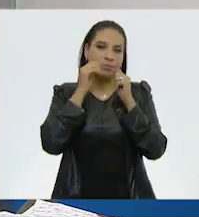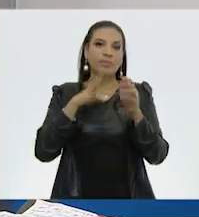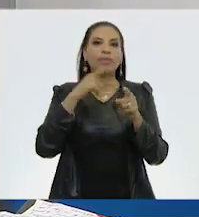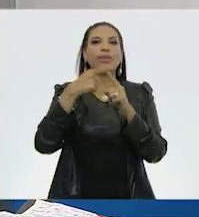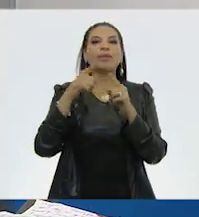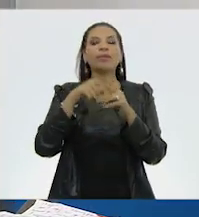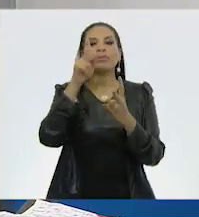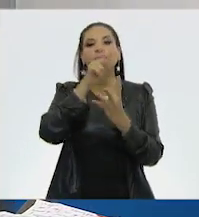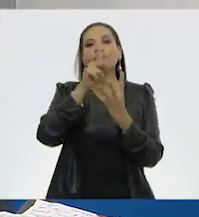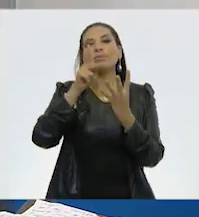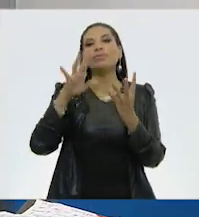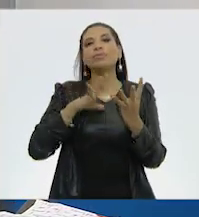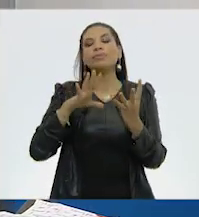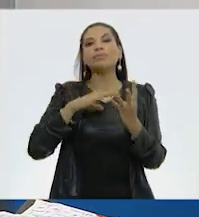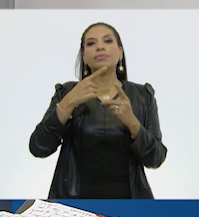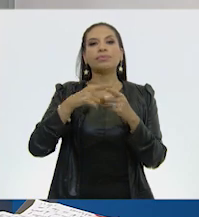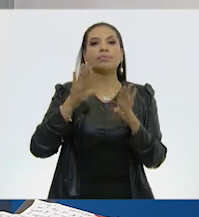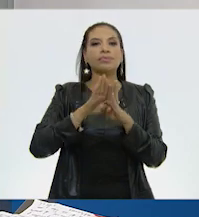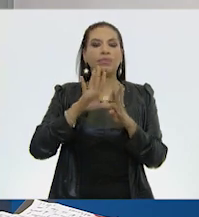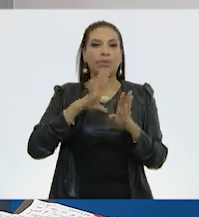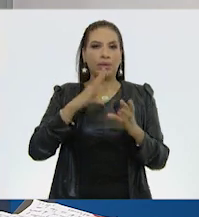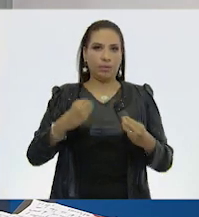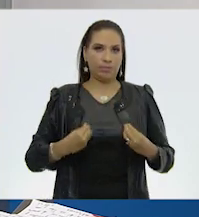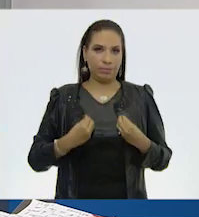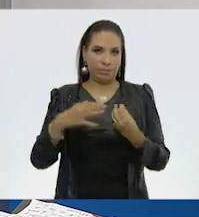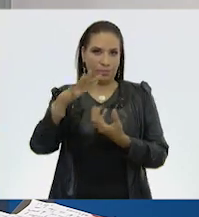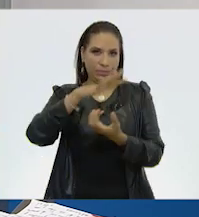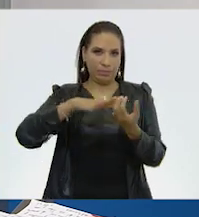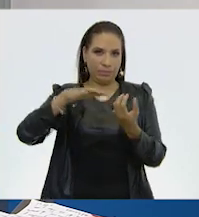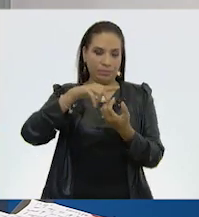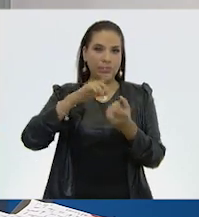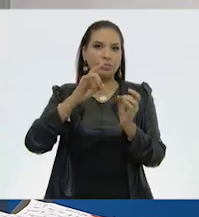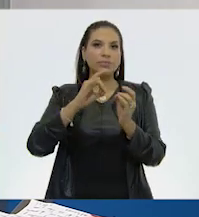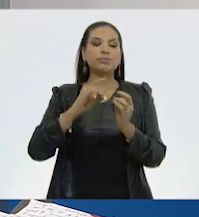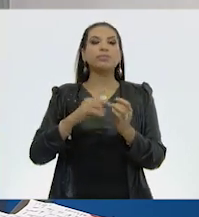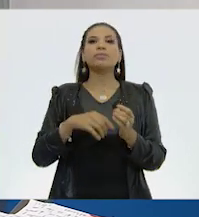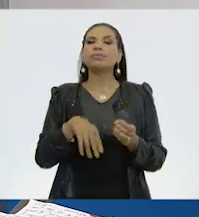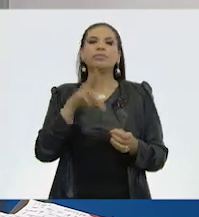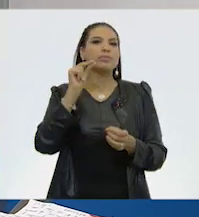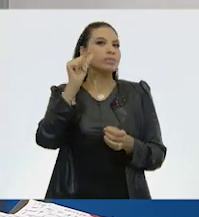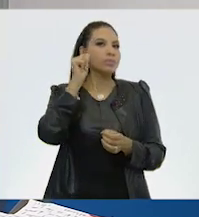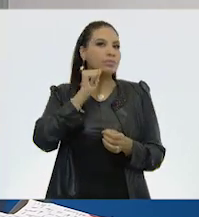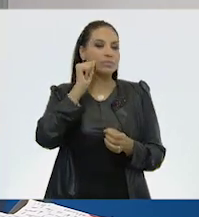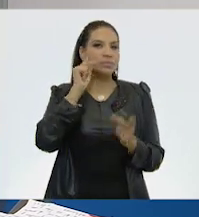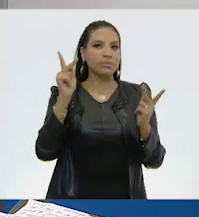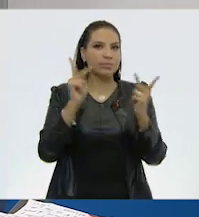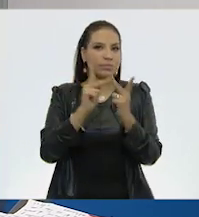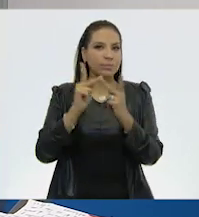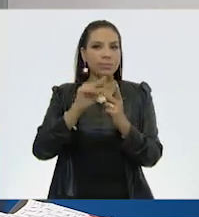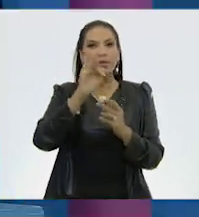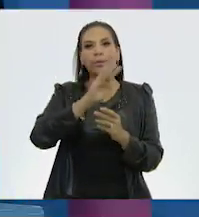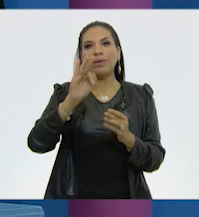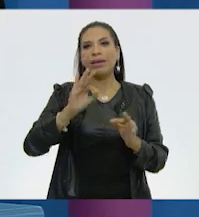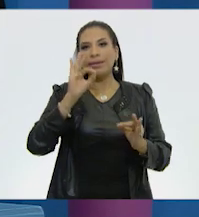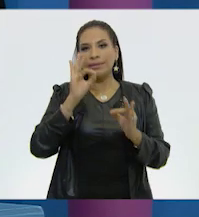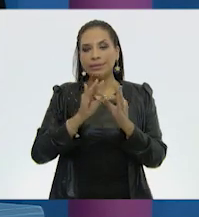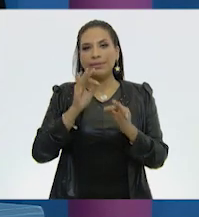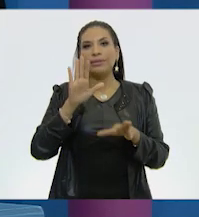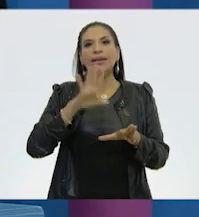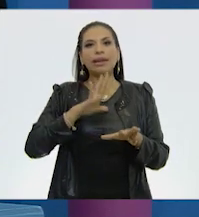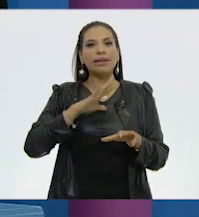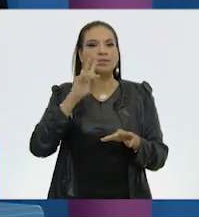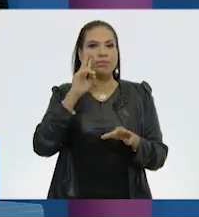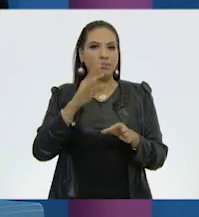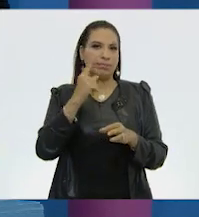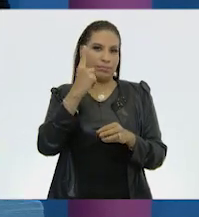la simultaneidad en la que se lleva a cabo estos hechos, no siempre coinciden en fechas exactas. Ya tenemos